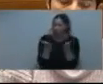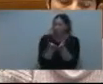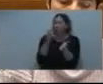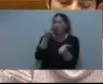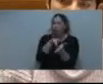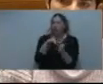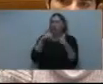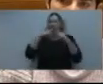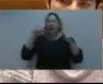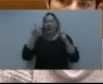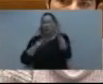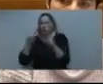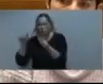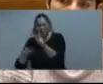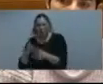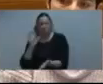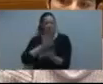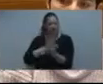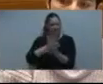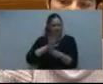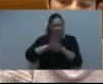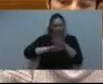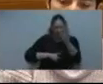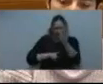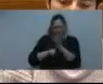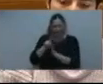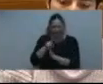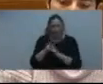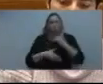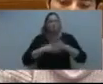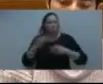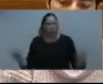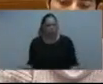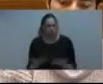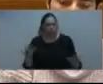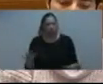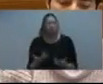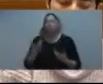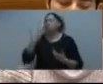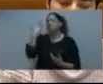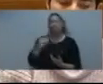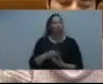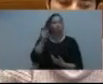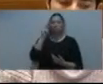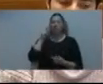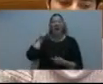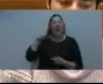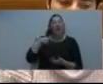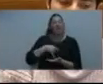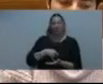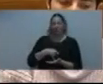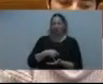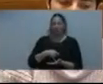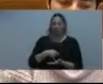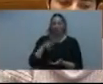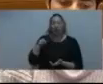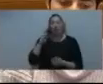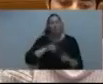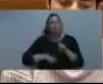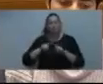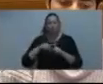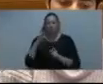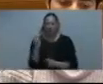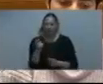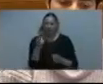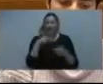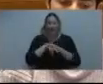estemos tranquilos para todo su desarrollo y su promoción? Rotundamente no, y es evidentemente la carencia y es donde tenemos el problema. Y el tan manido recurso del